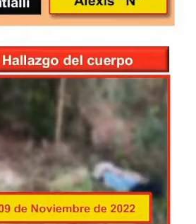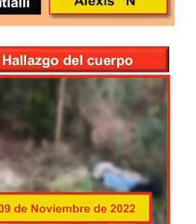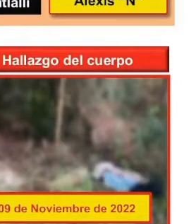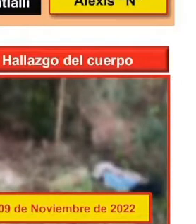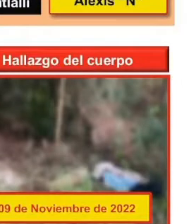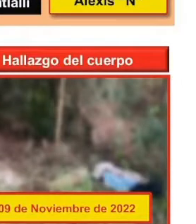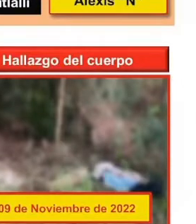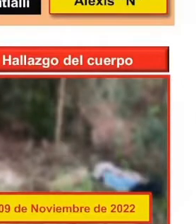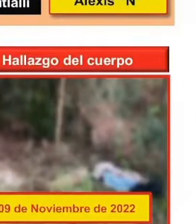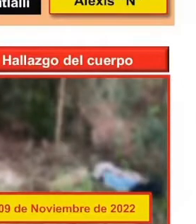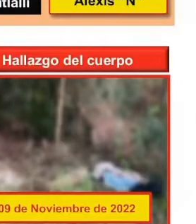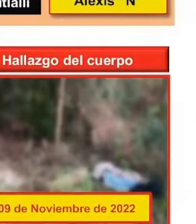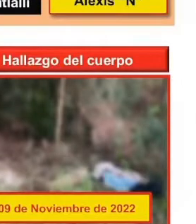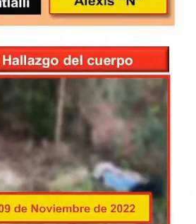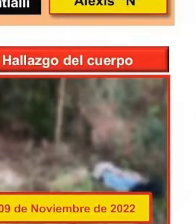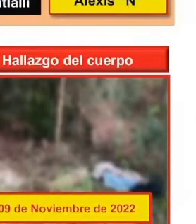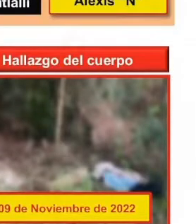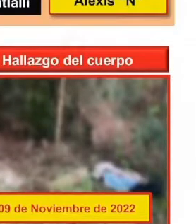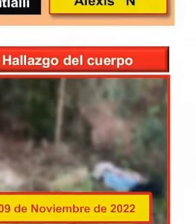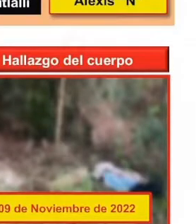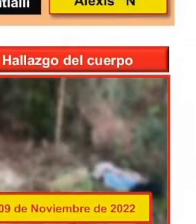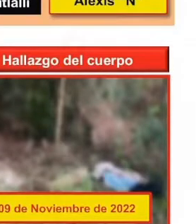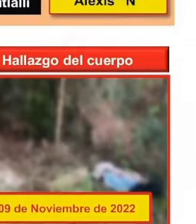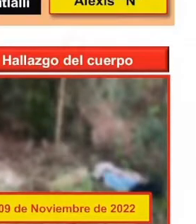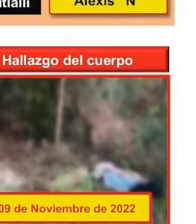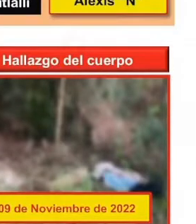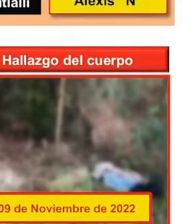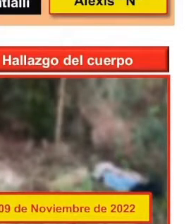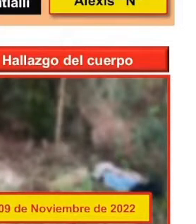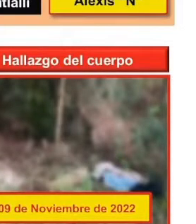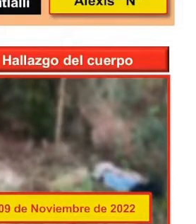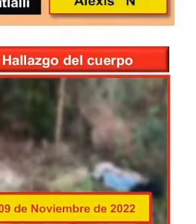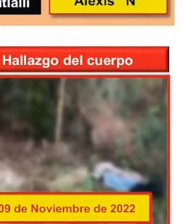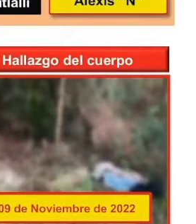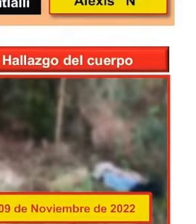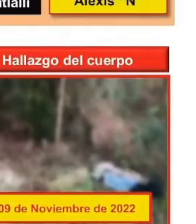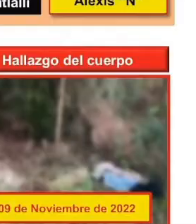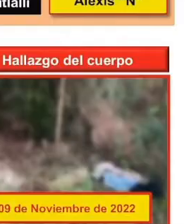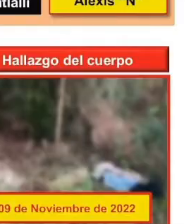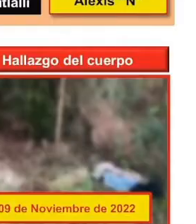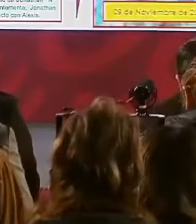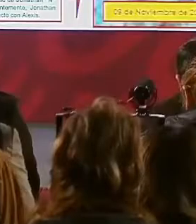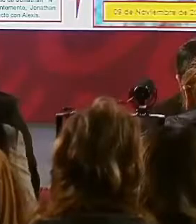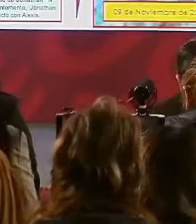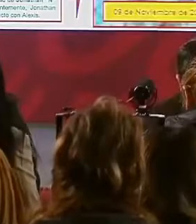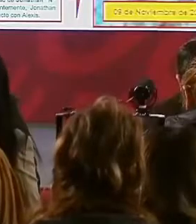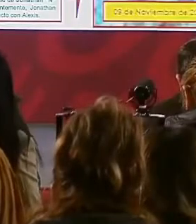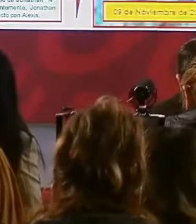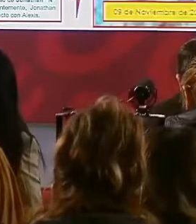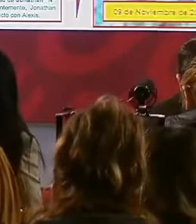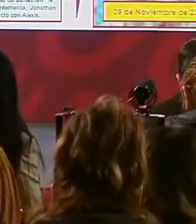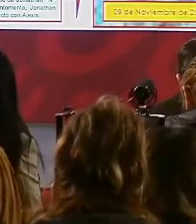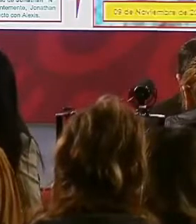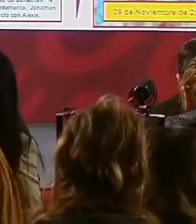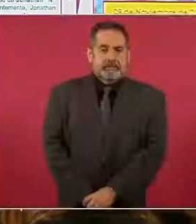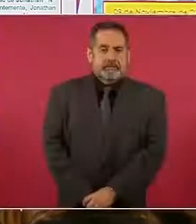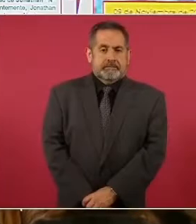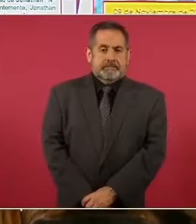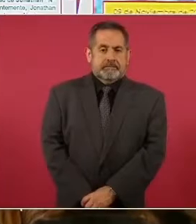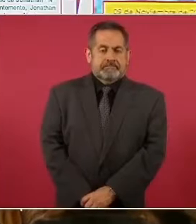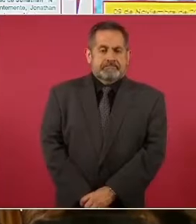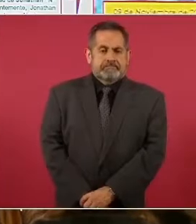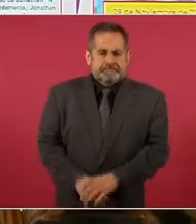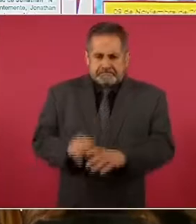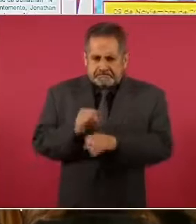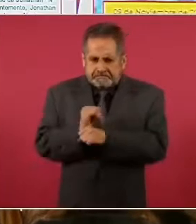haber sido desplazado el cuerpo de Mónica Citlali. Se hicieron otras coberturas e investigaciones y se